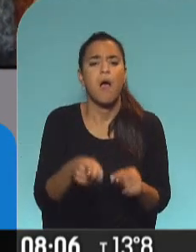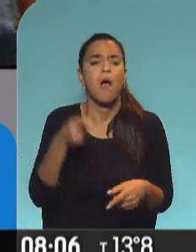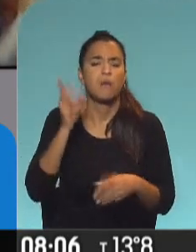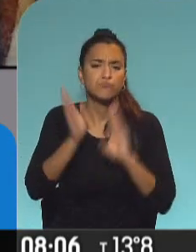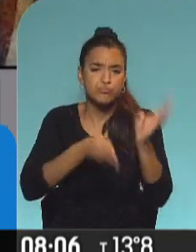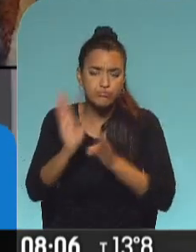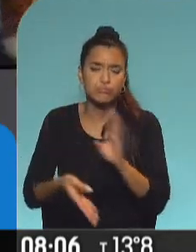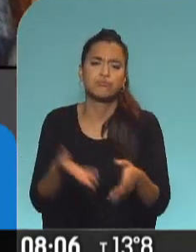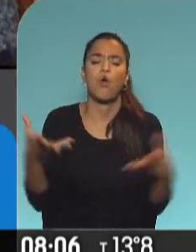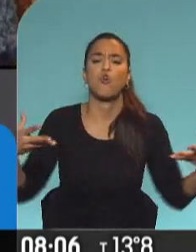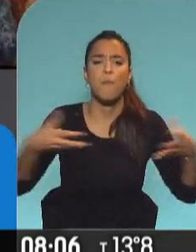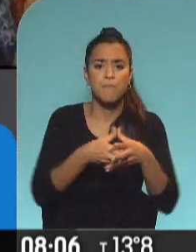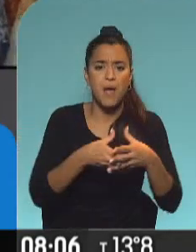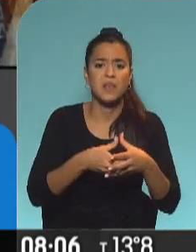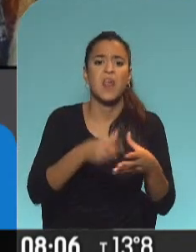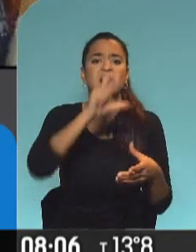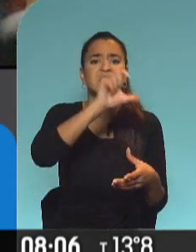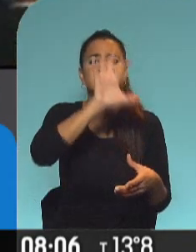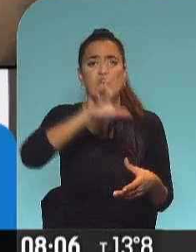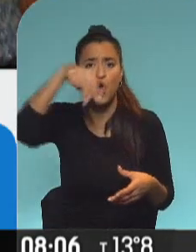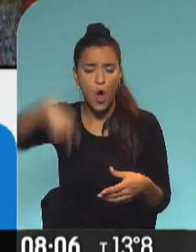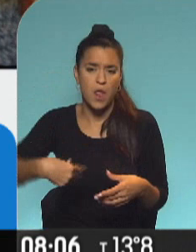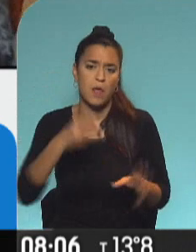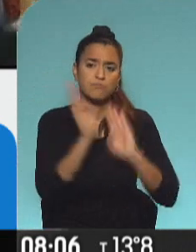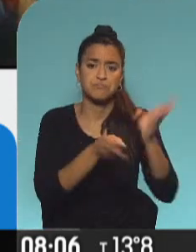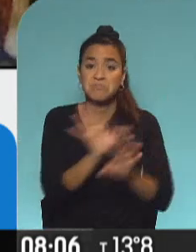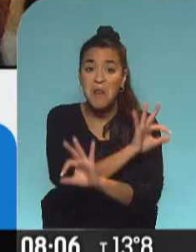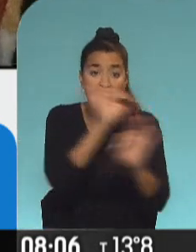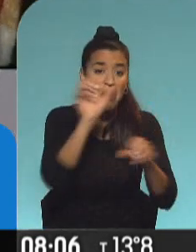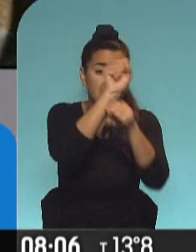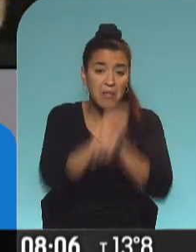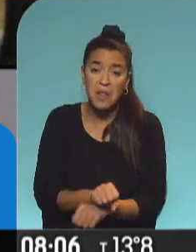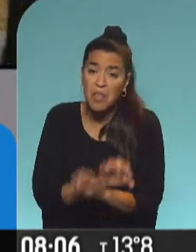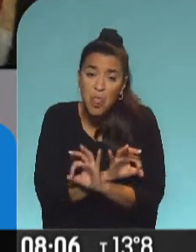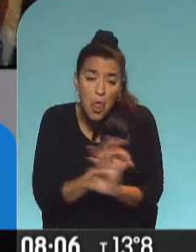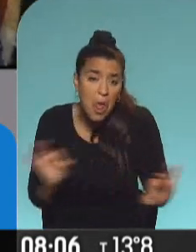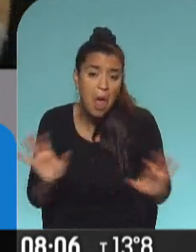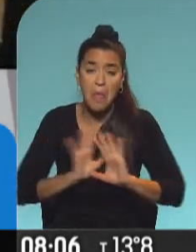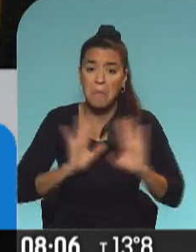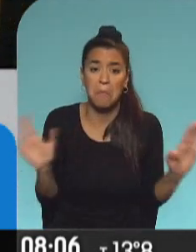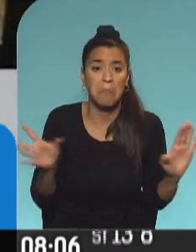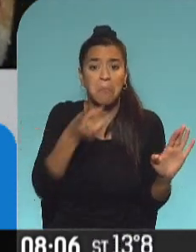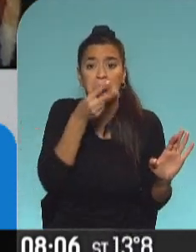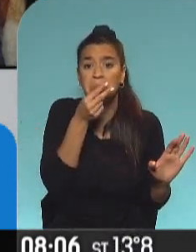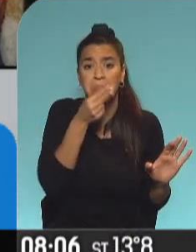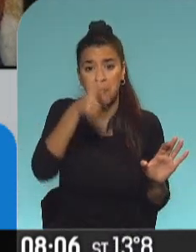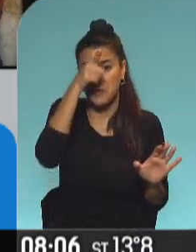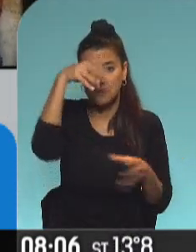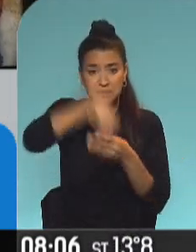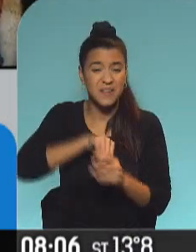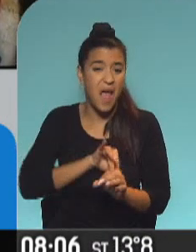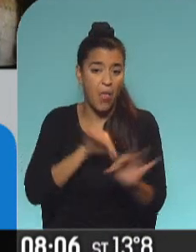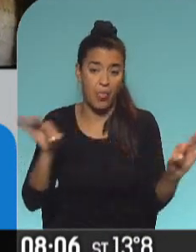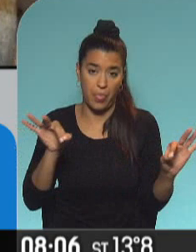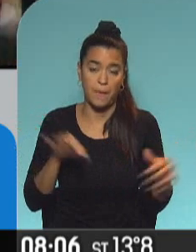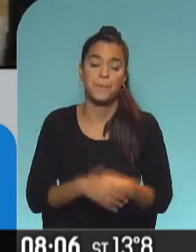a compañeros de tu gremio, a la gente de C5N. No pasó nada, no hubo detenidos prácticamente, no hubo ningún tipo de intervención policial.